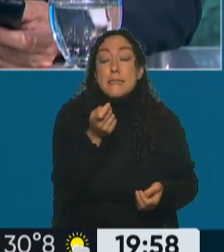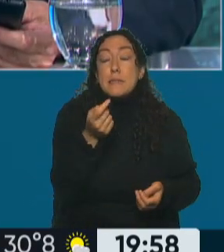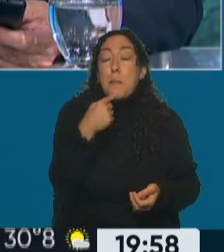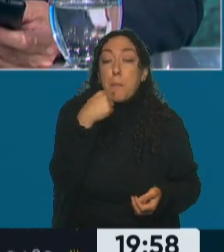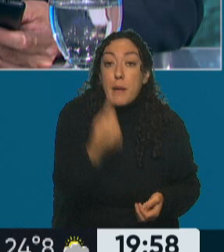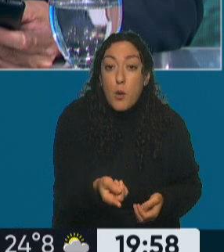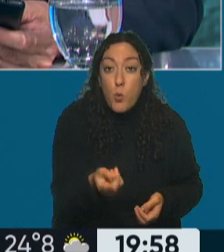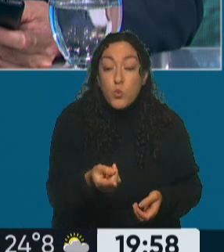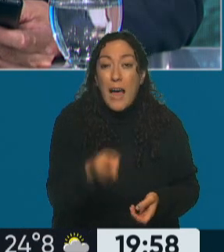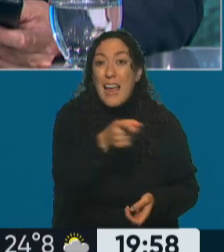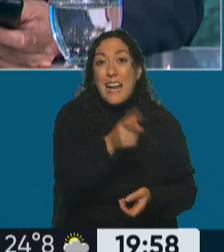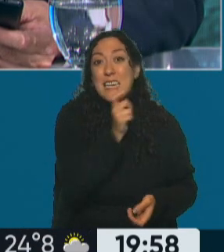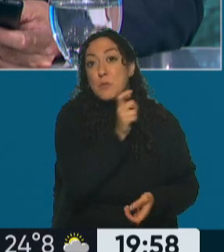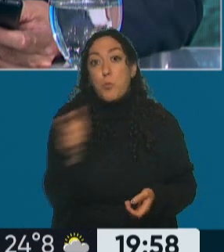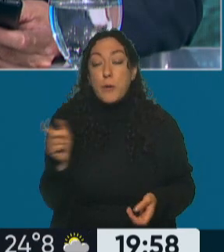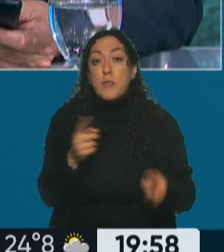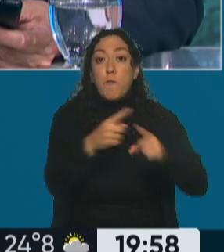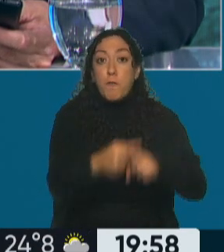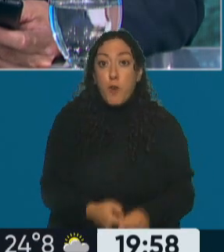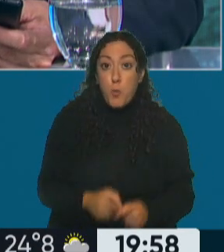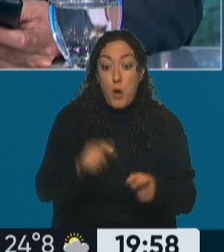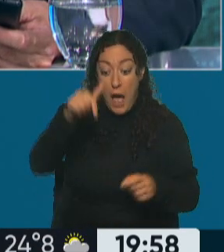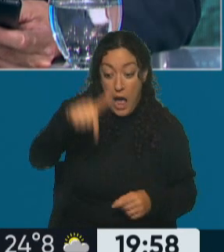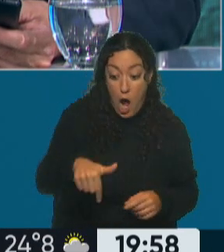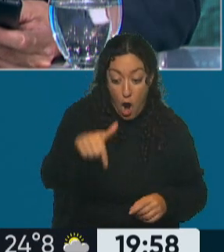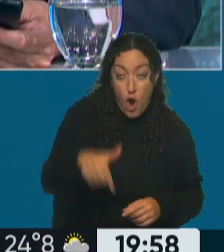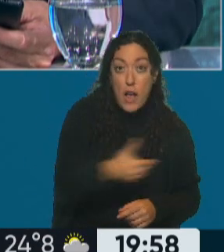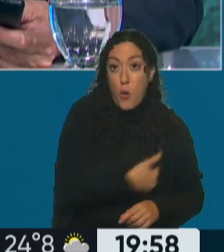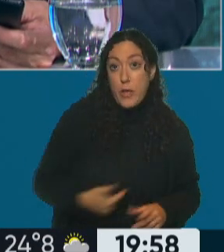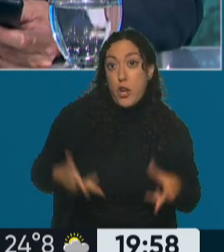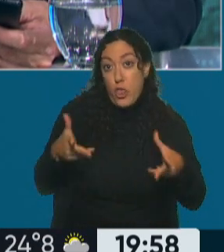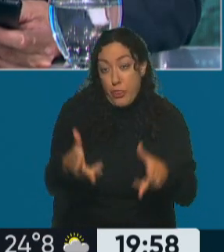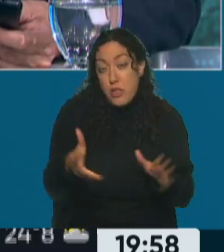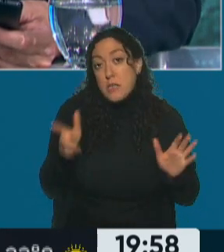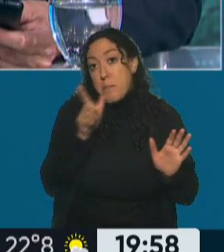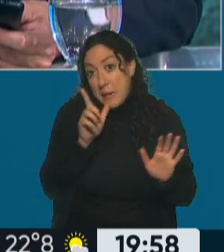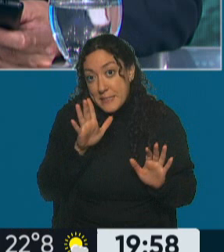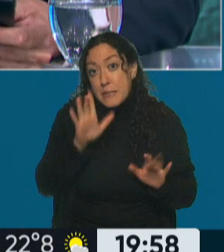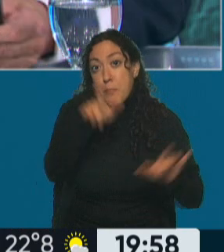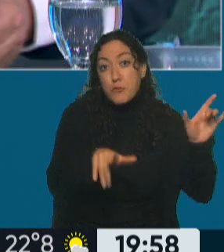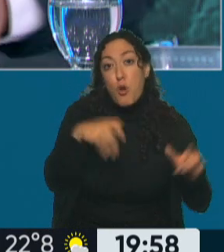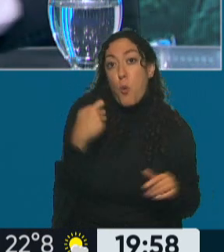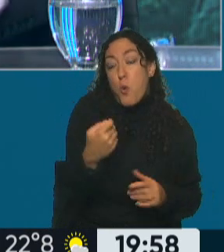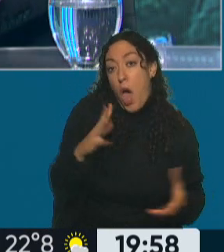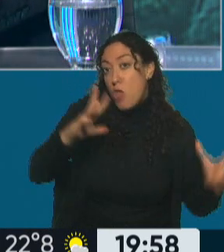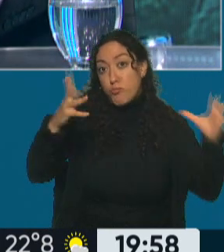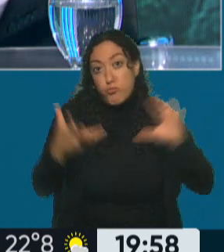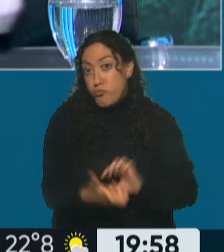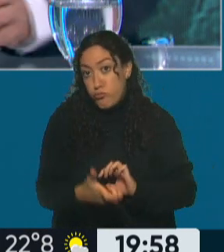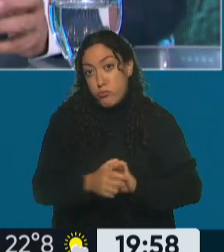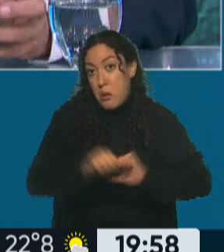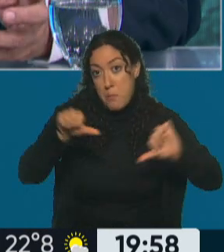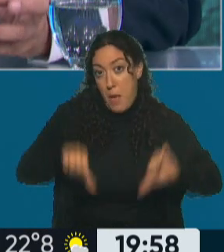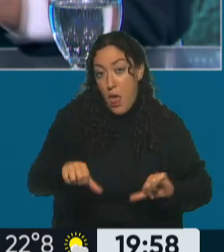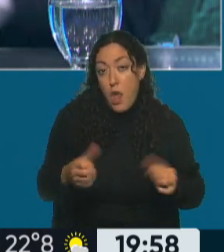respondió que esta fórmula jubilatoria considera el gobierno que sería perjudicial para los jubilados porque tiene